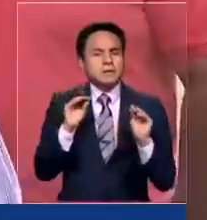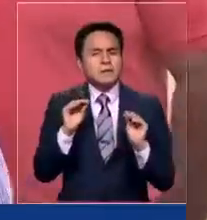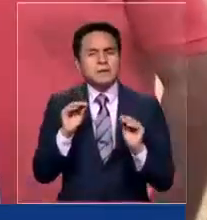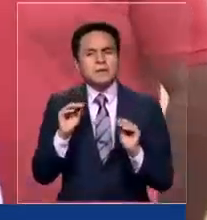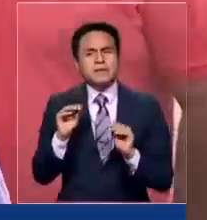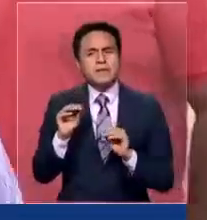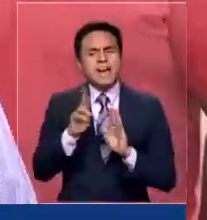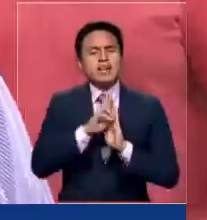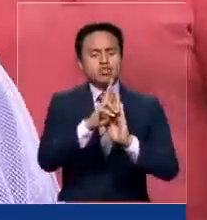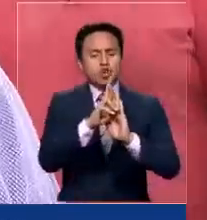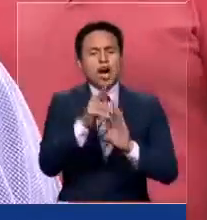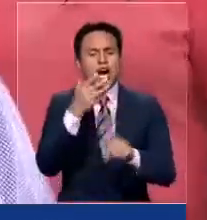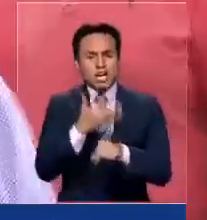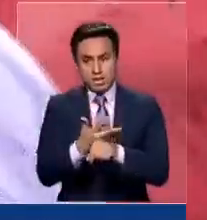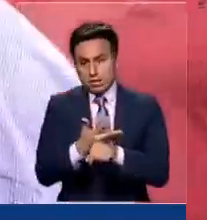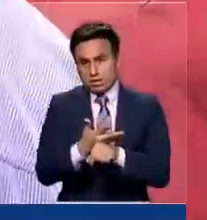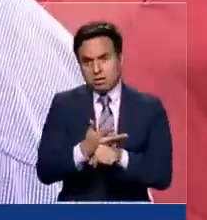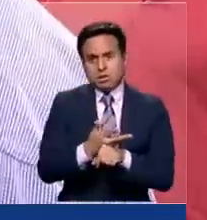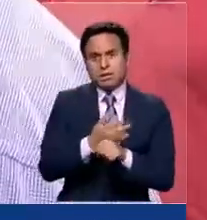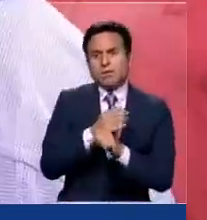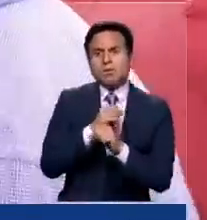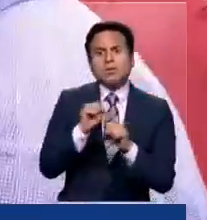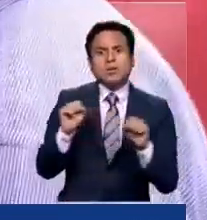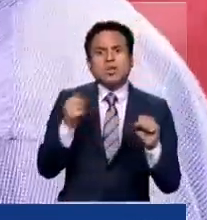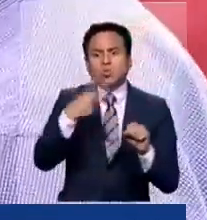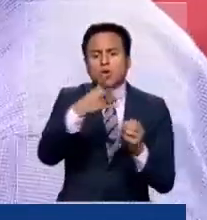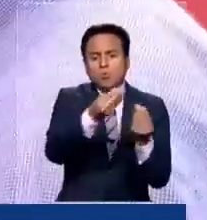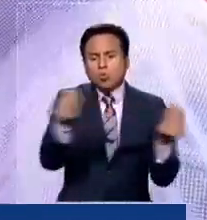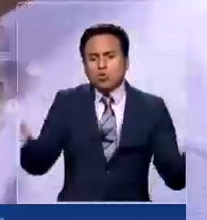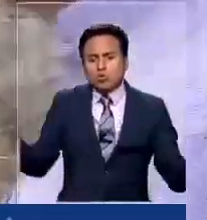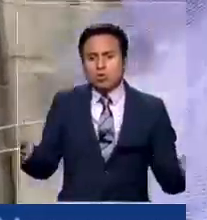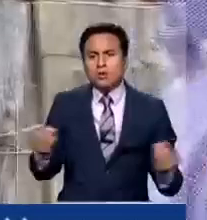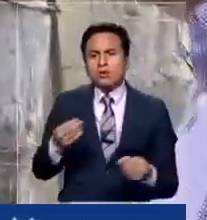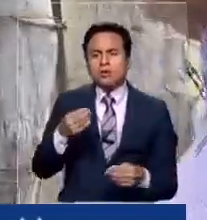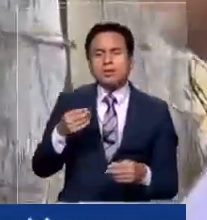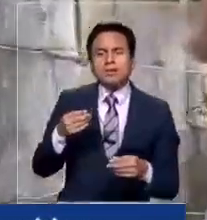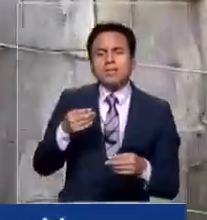la resolución pero muchos de